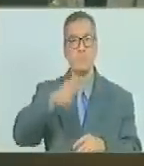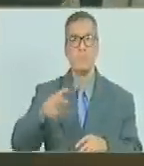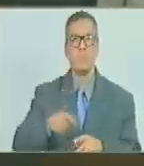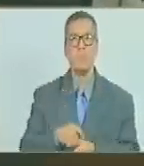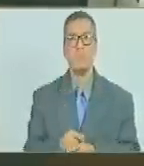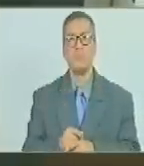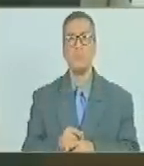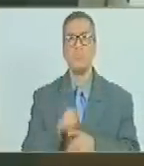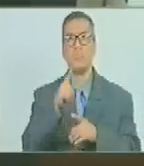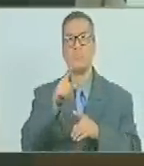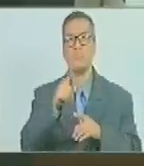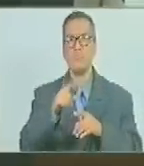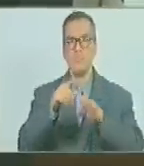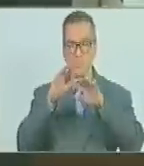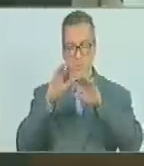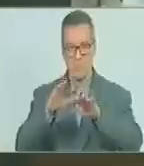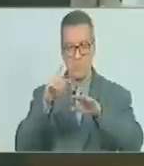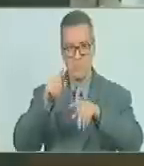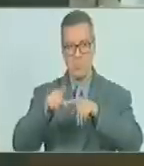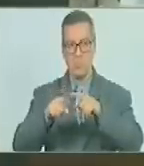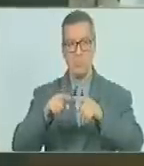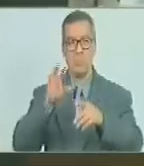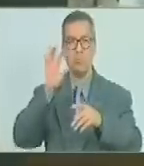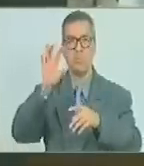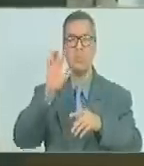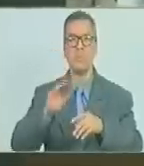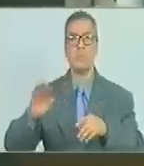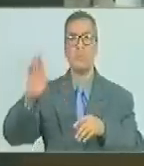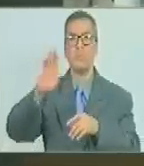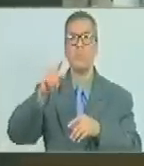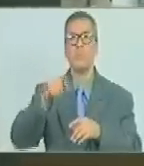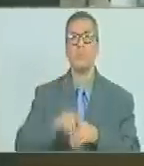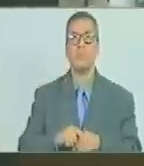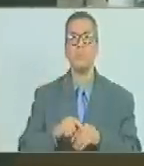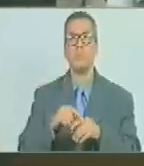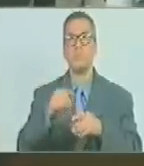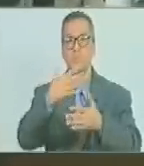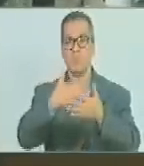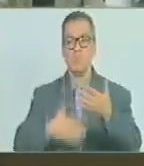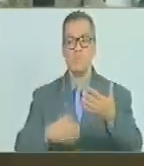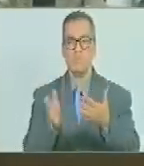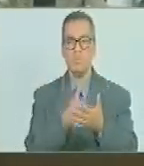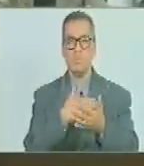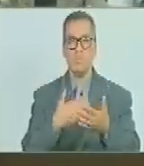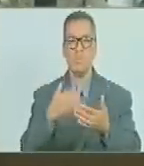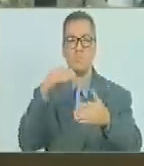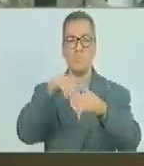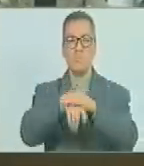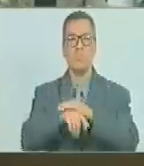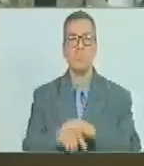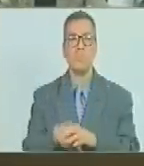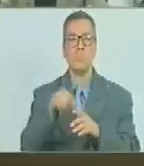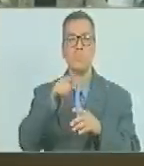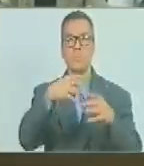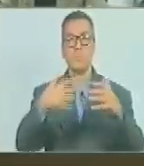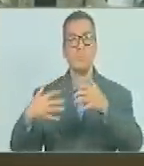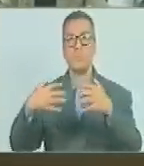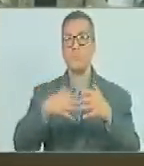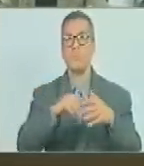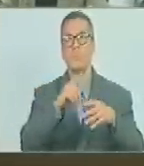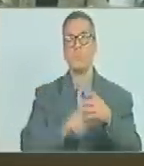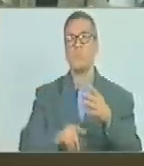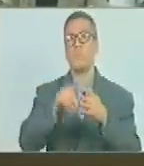se enseñoree en esta patria lo que llaman los manuales de intervención en guerra de